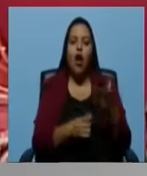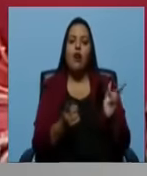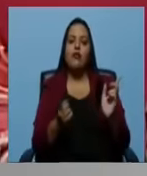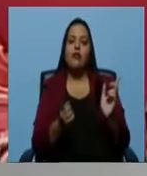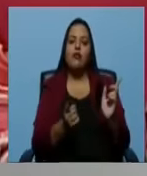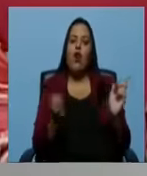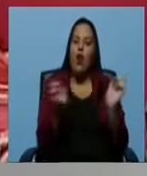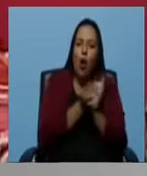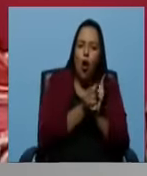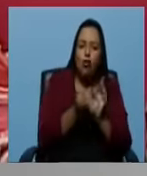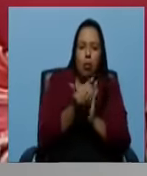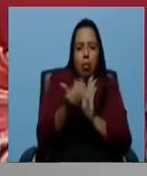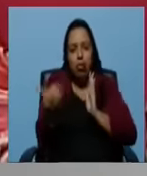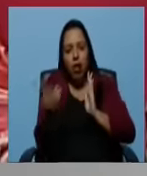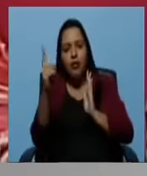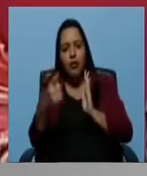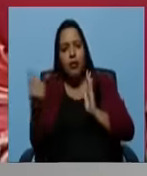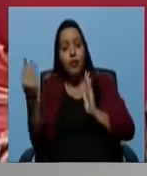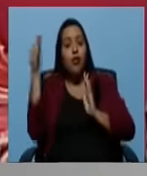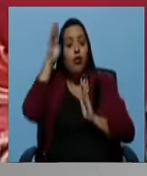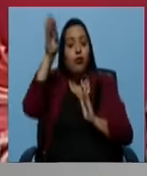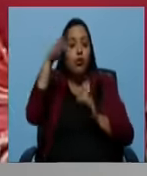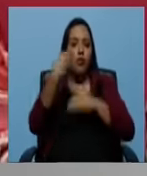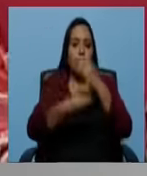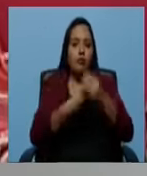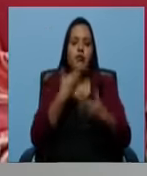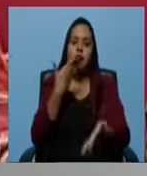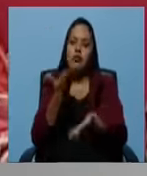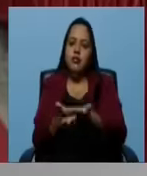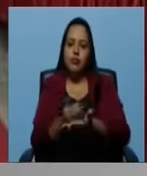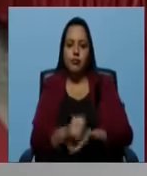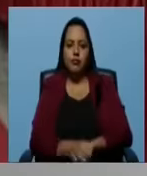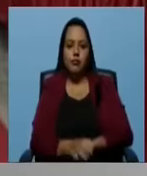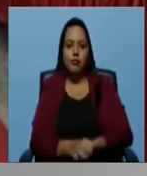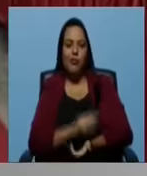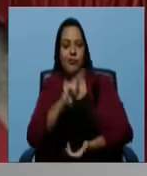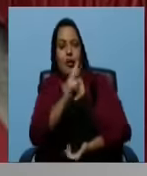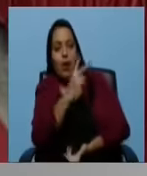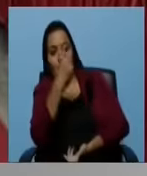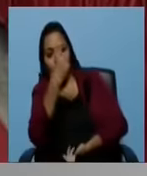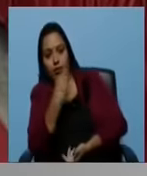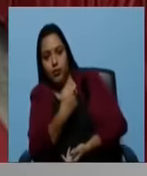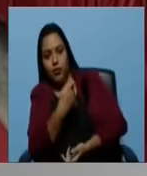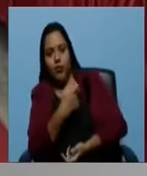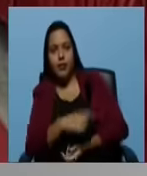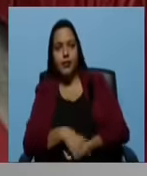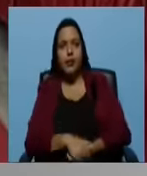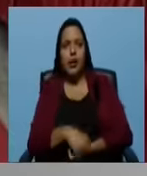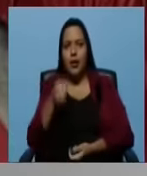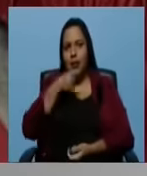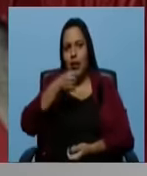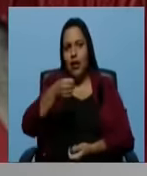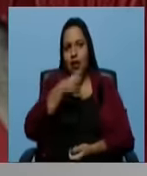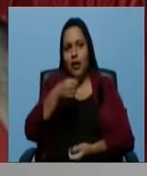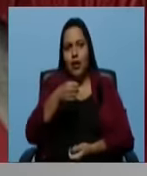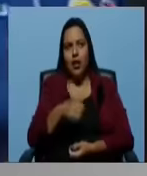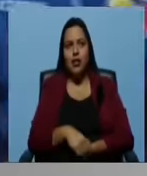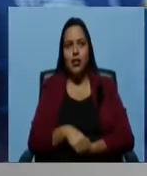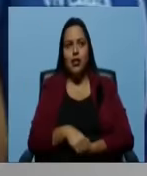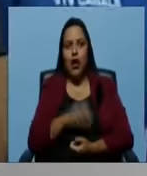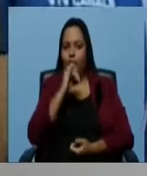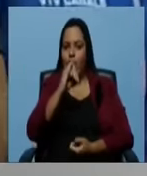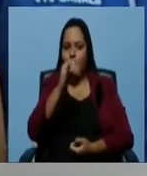mediano y largo plazo. Gracias, Vanessa. La segunda pregunta la realiza Berti Guaricela por Notitarde.